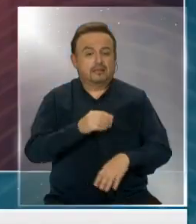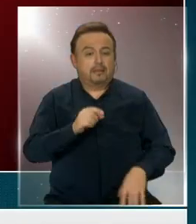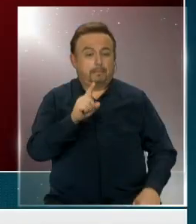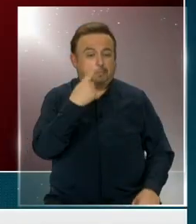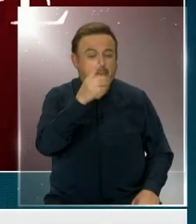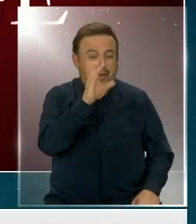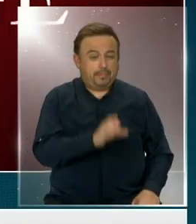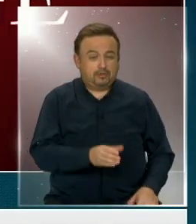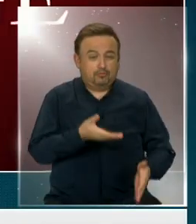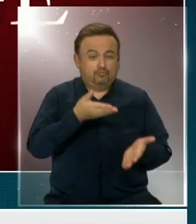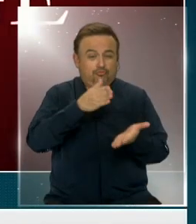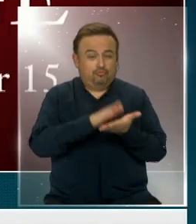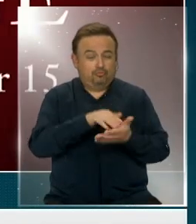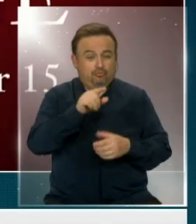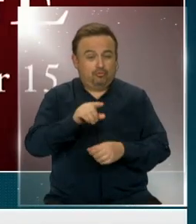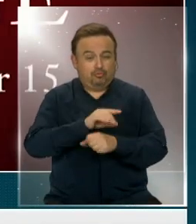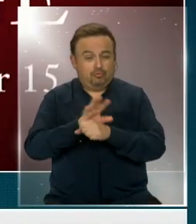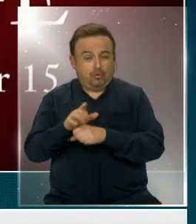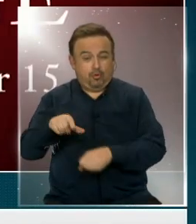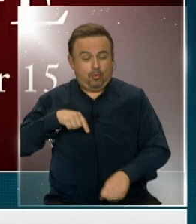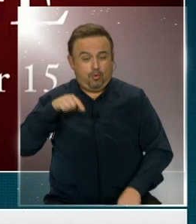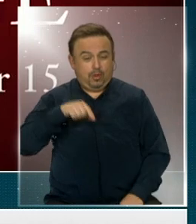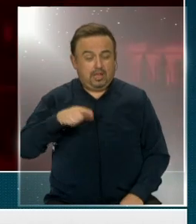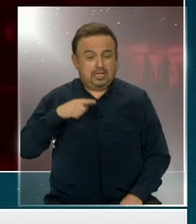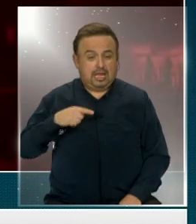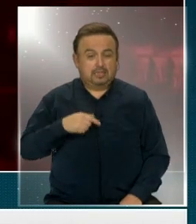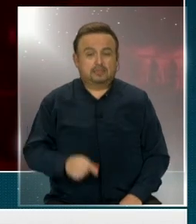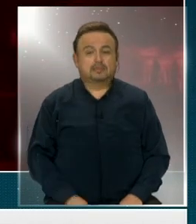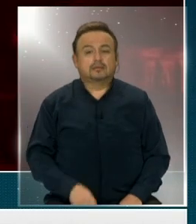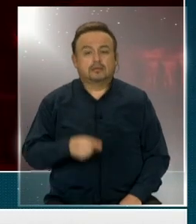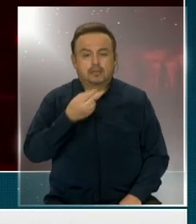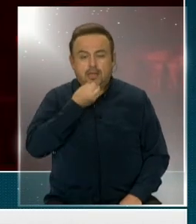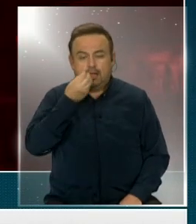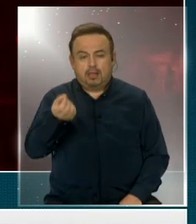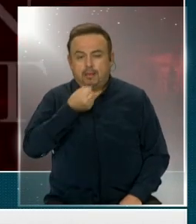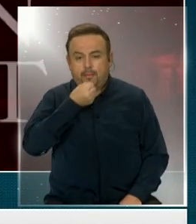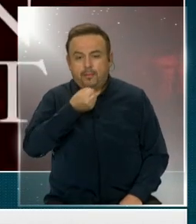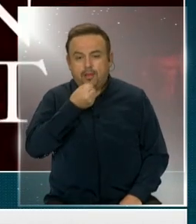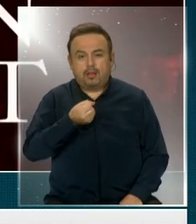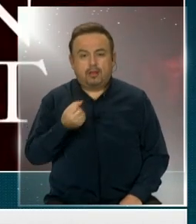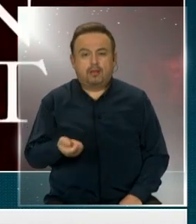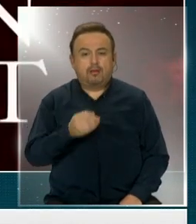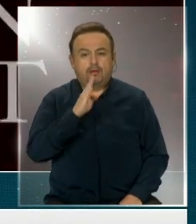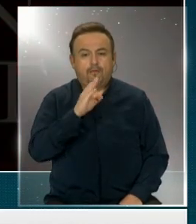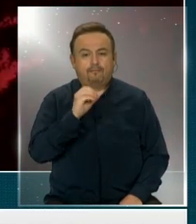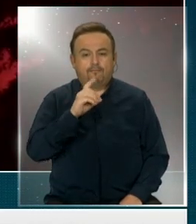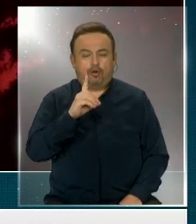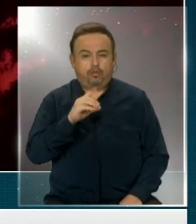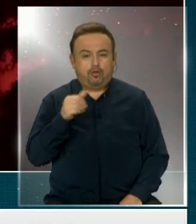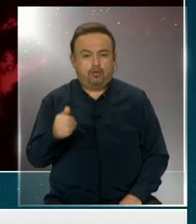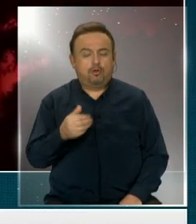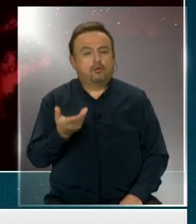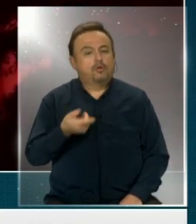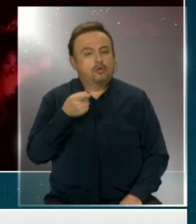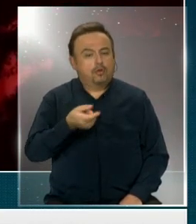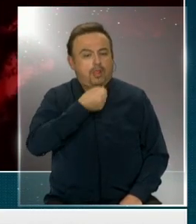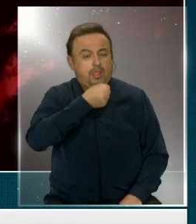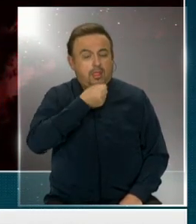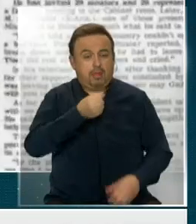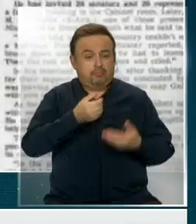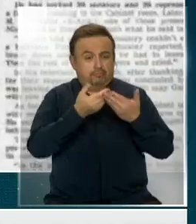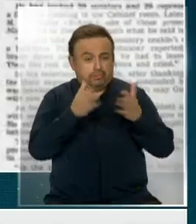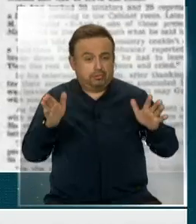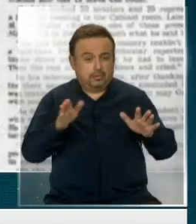muriera la primera persona por esa causa aquí en Estados Unidos. Se lo dijo al periodista Bob Woodward, que es uno de los que destapó